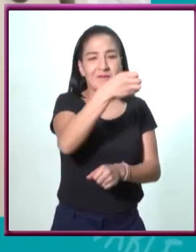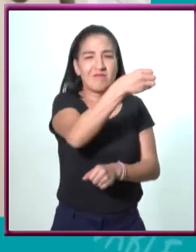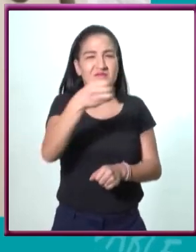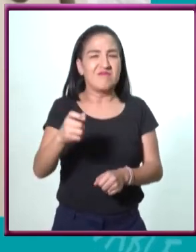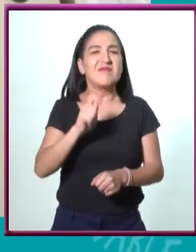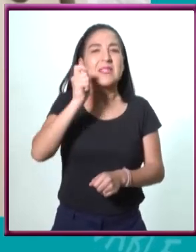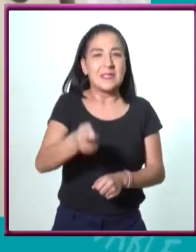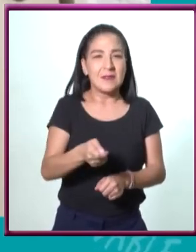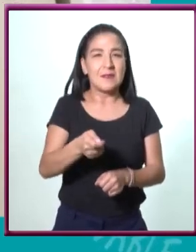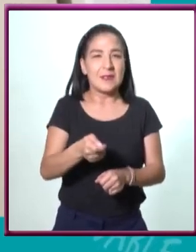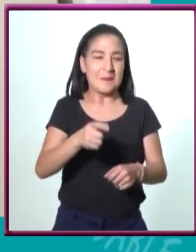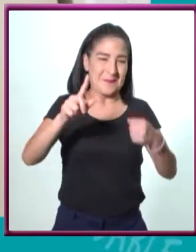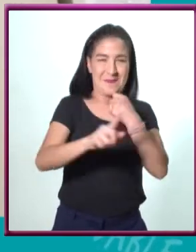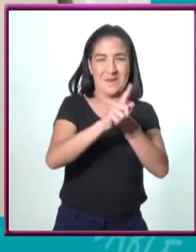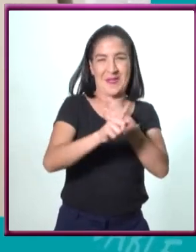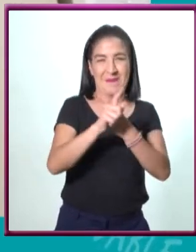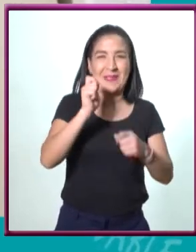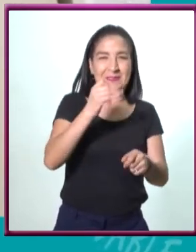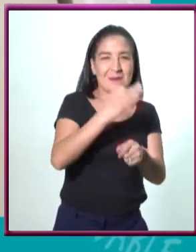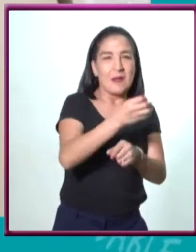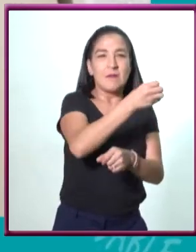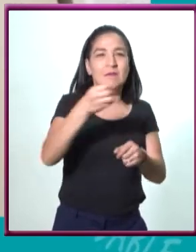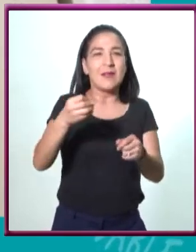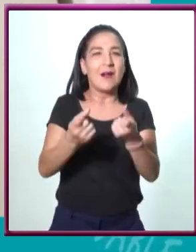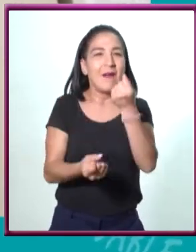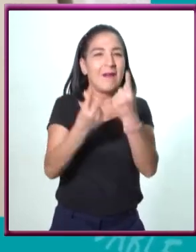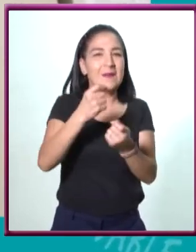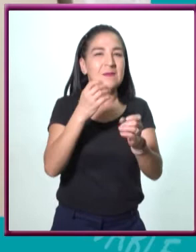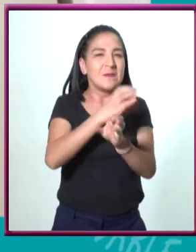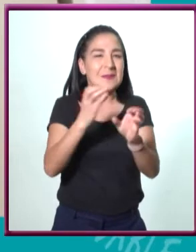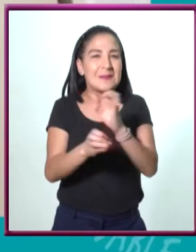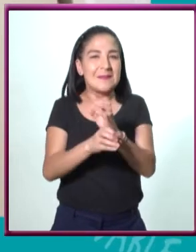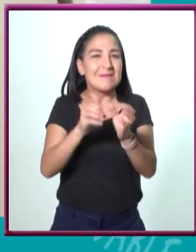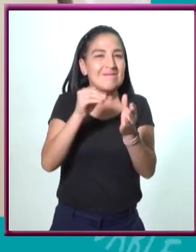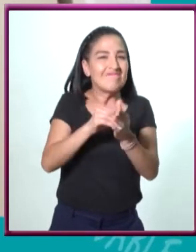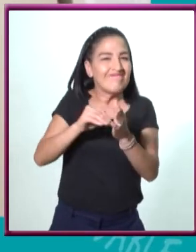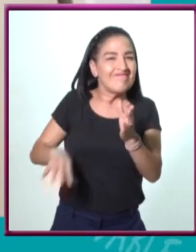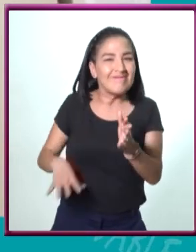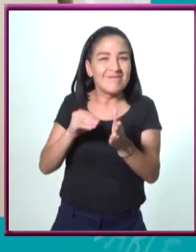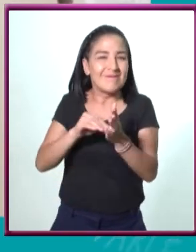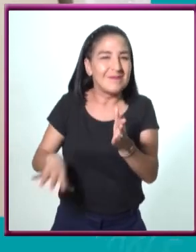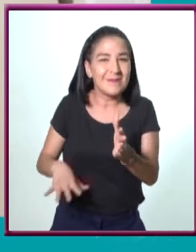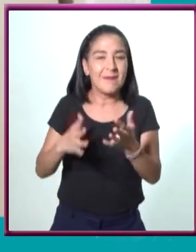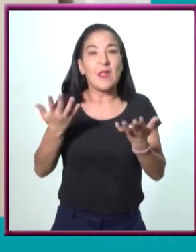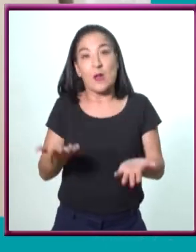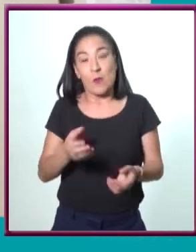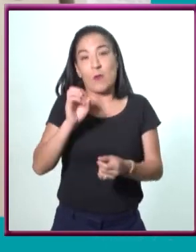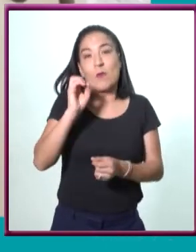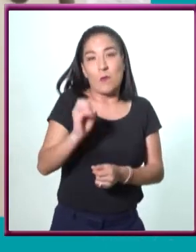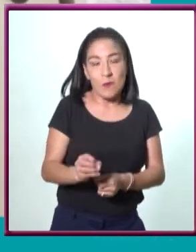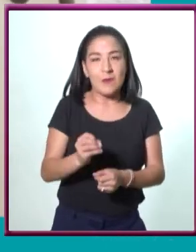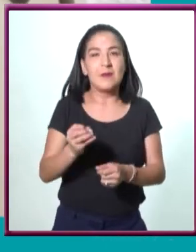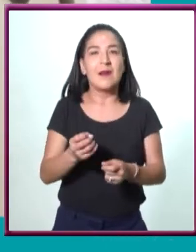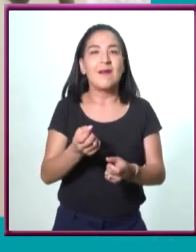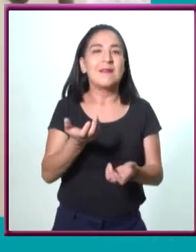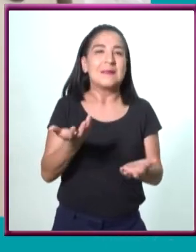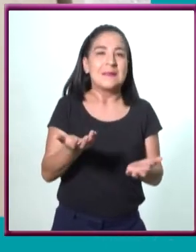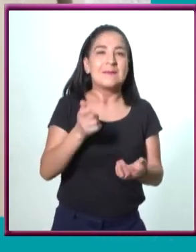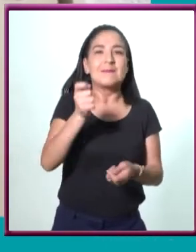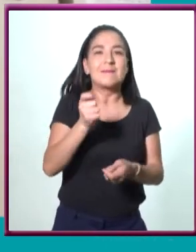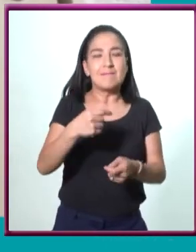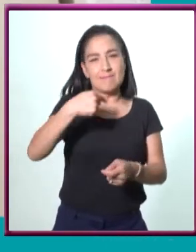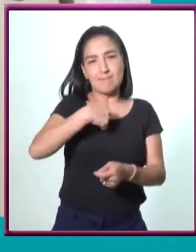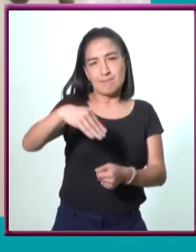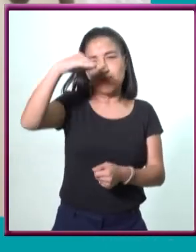es decir que pasó tal cosa, pero omitiendo ciertos detalles, o decir